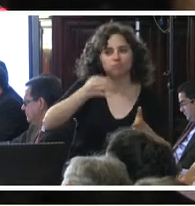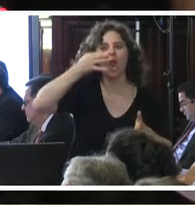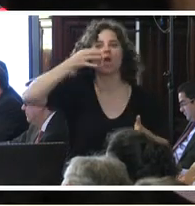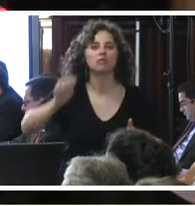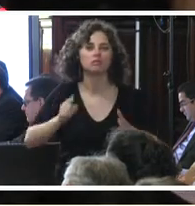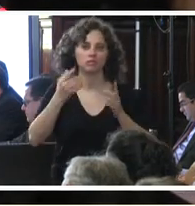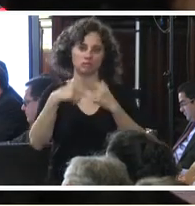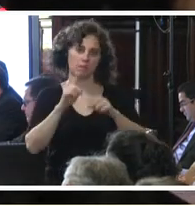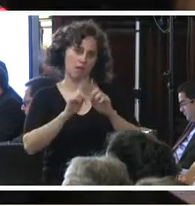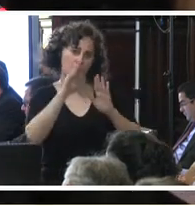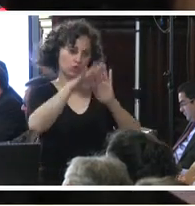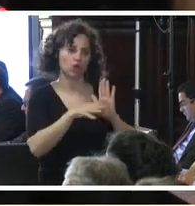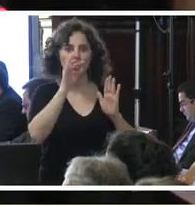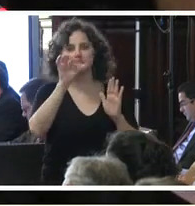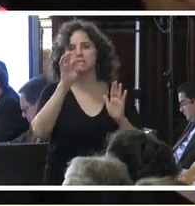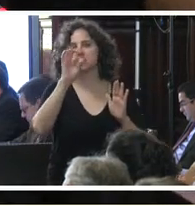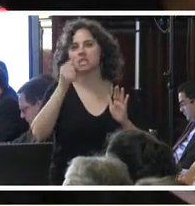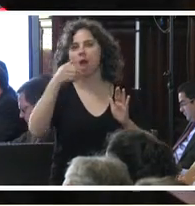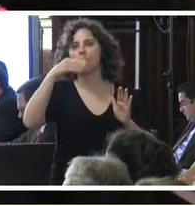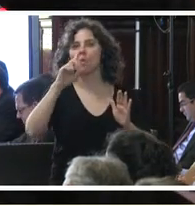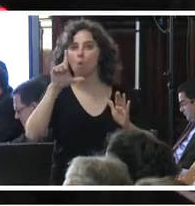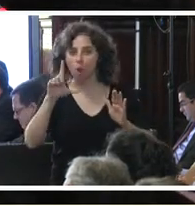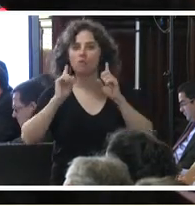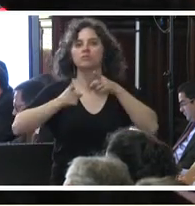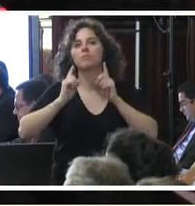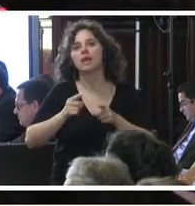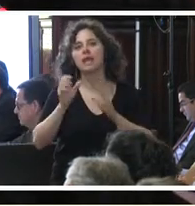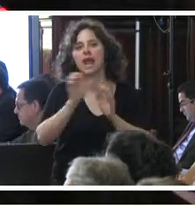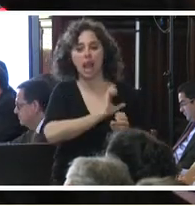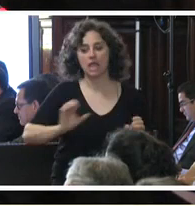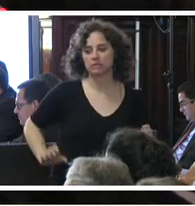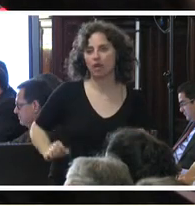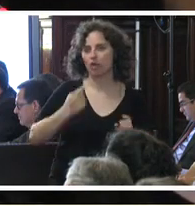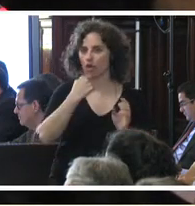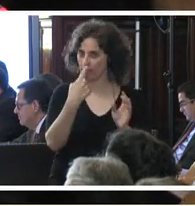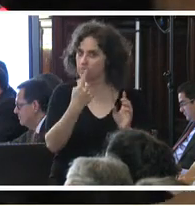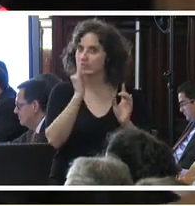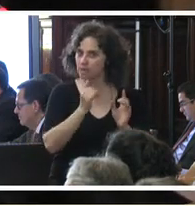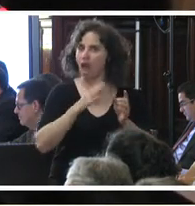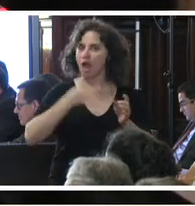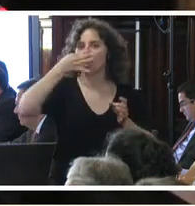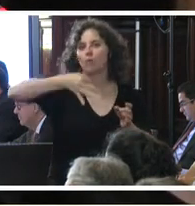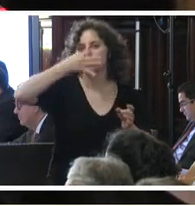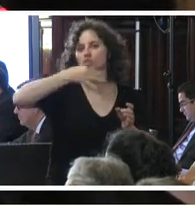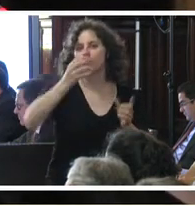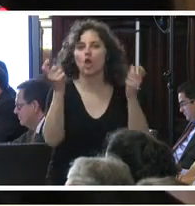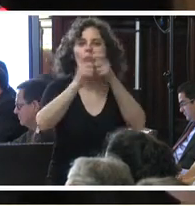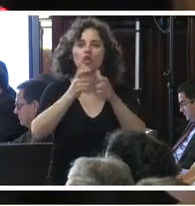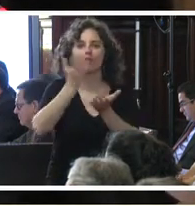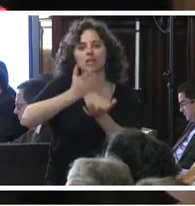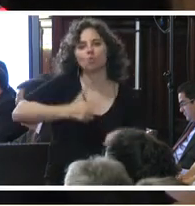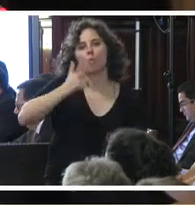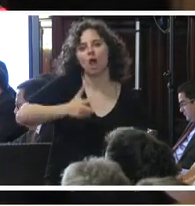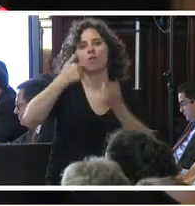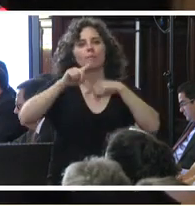inclusive el desahogo de protocolo de Estambul en más de 10 casos, y el Estado, como lo refiere concretamente, hay recomendaciones por parte de la Comisión de Derechos